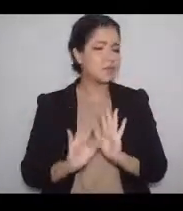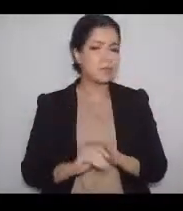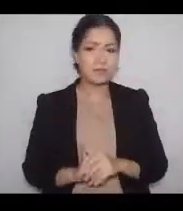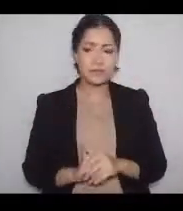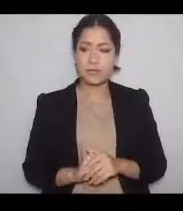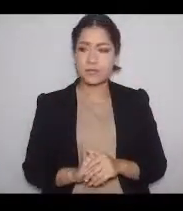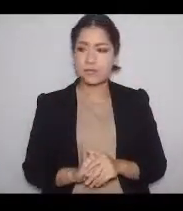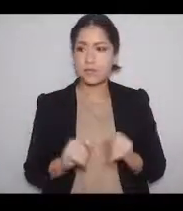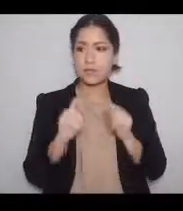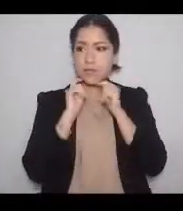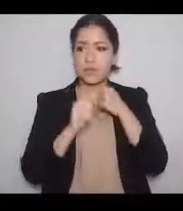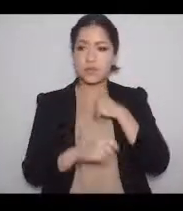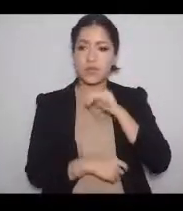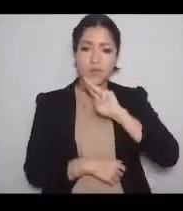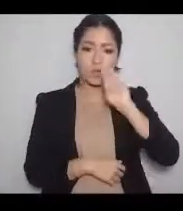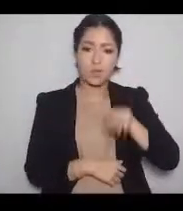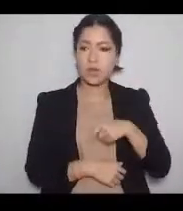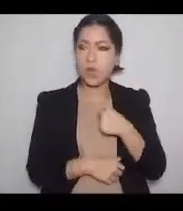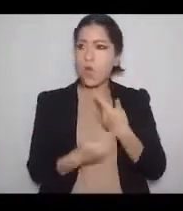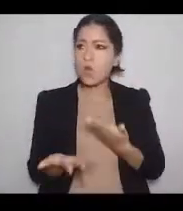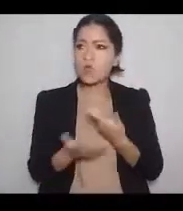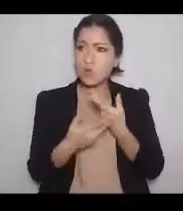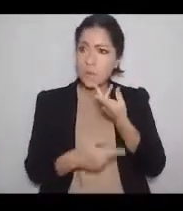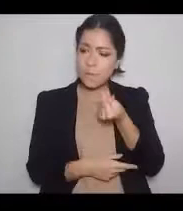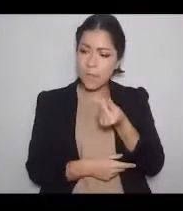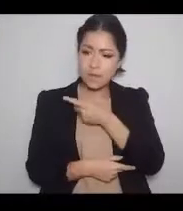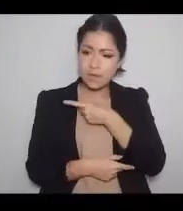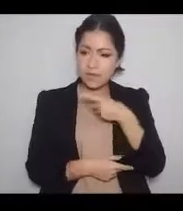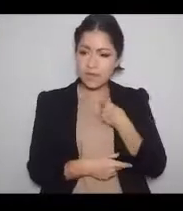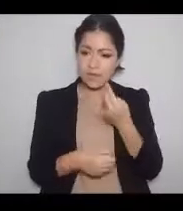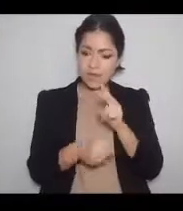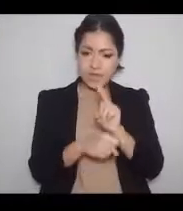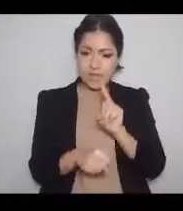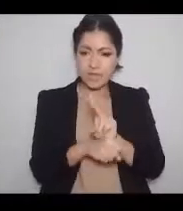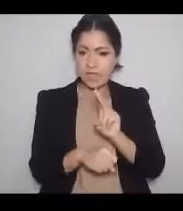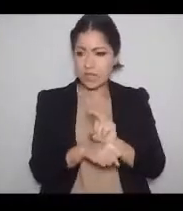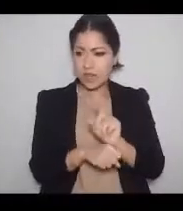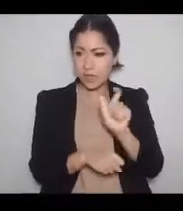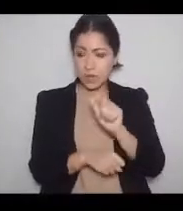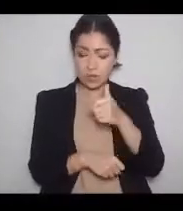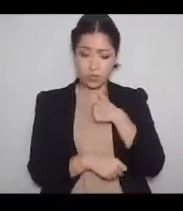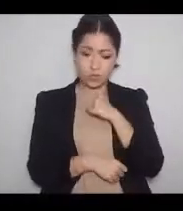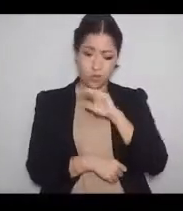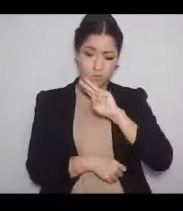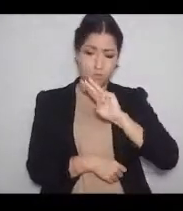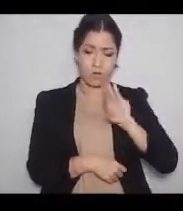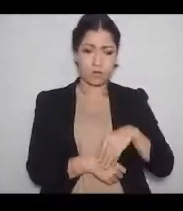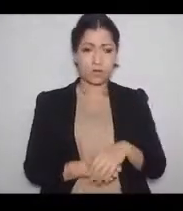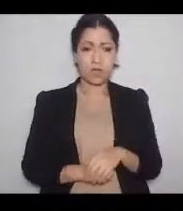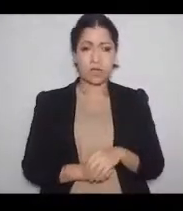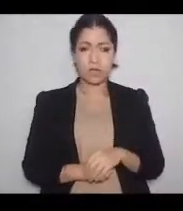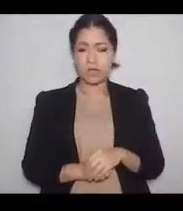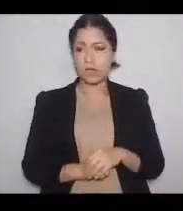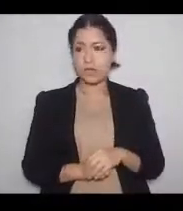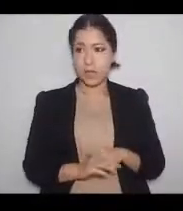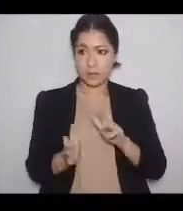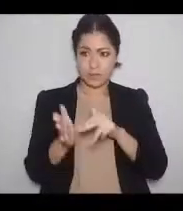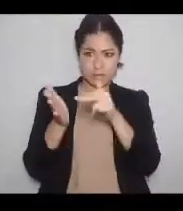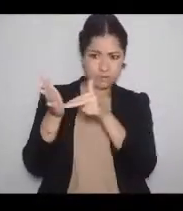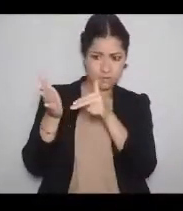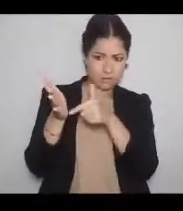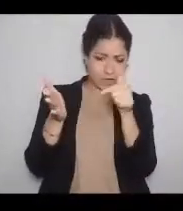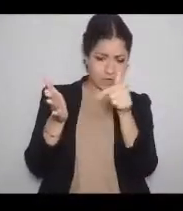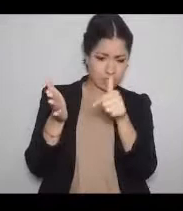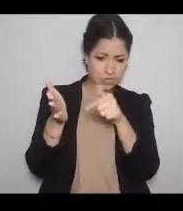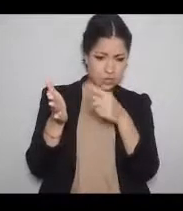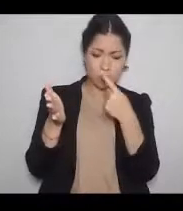¡Firma aquí! ¡Dame tus ojos! ¡Lo que viste en el cosmos! La